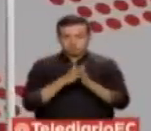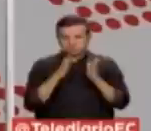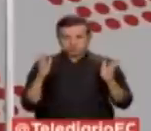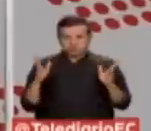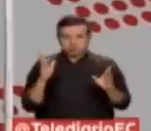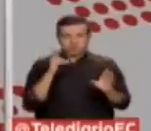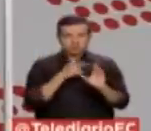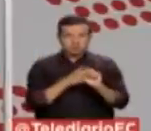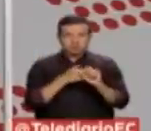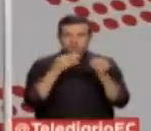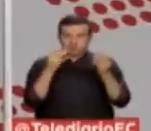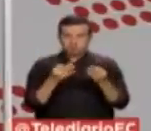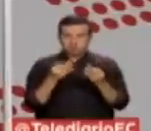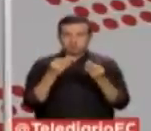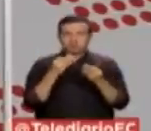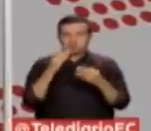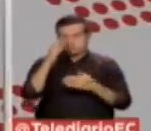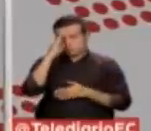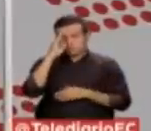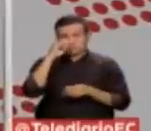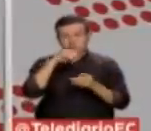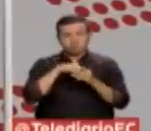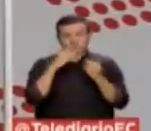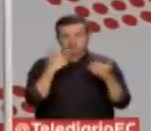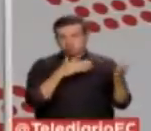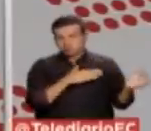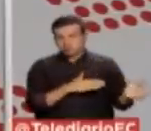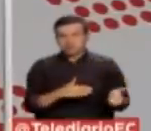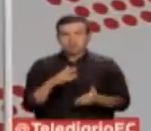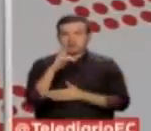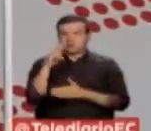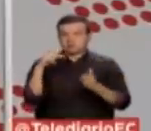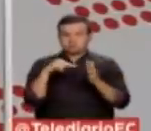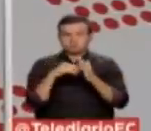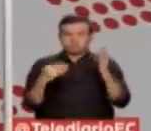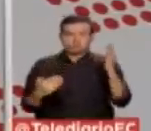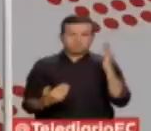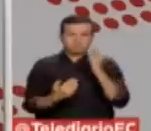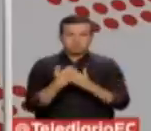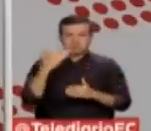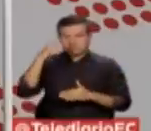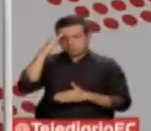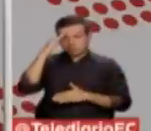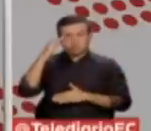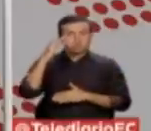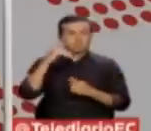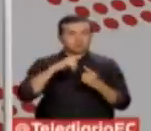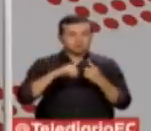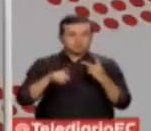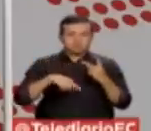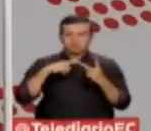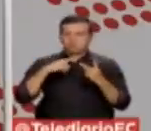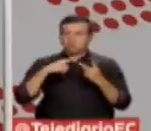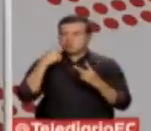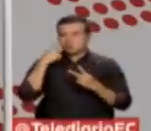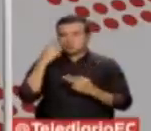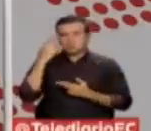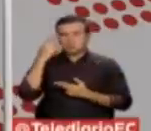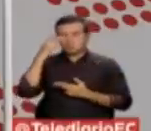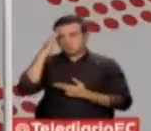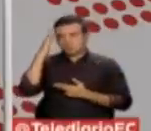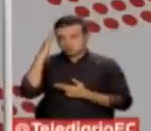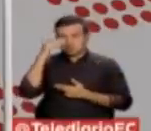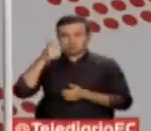incorporan formalmente como parte de la Policía Nacional 2000 nuevos servidores entre oficiales y policías se